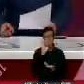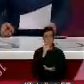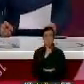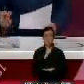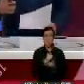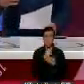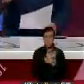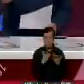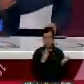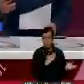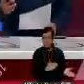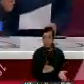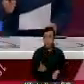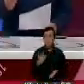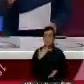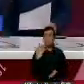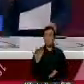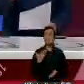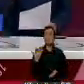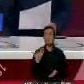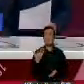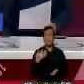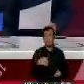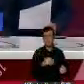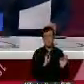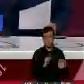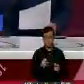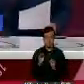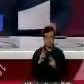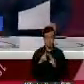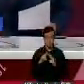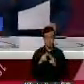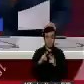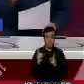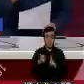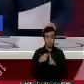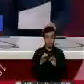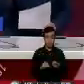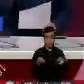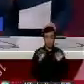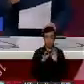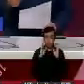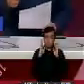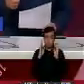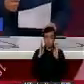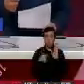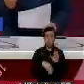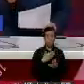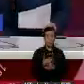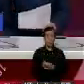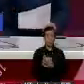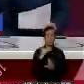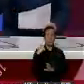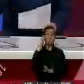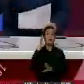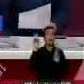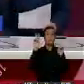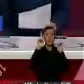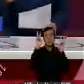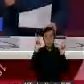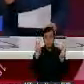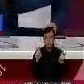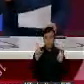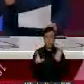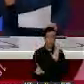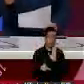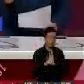representa, cuáles deberían ser los aspectos que deben considerarse primordiales dentro de estas propuestas, sobre todo la